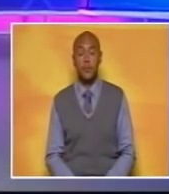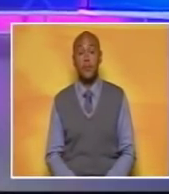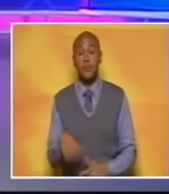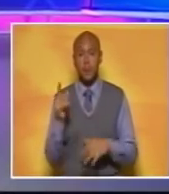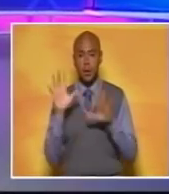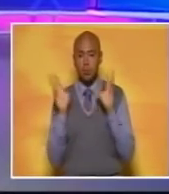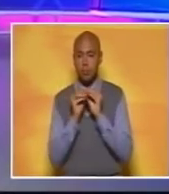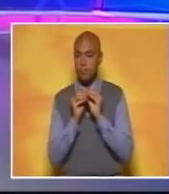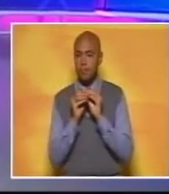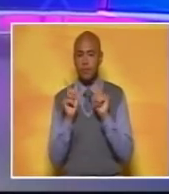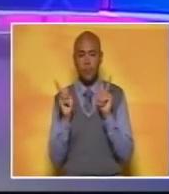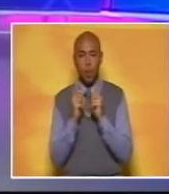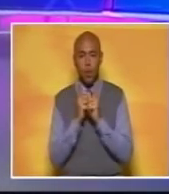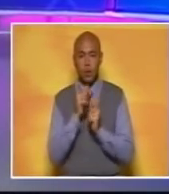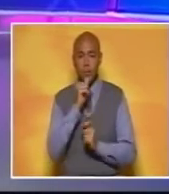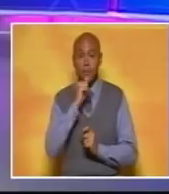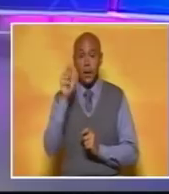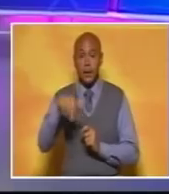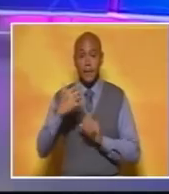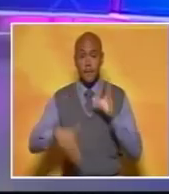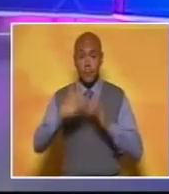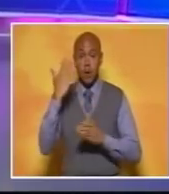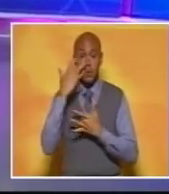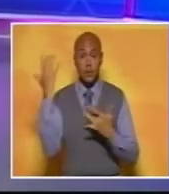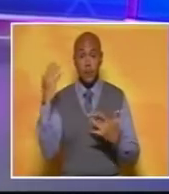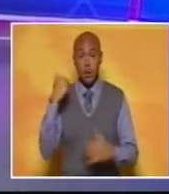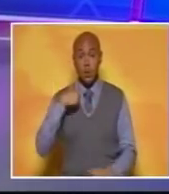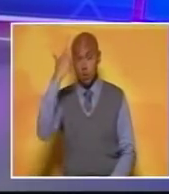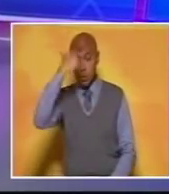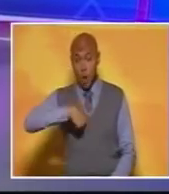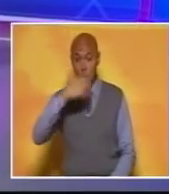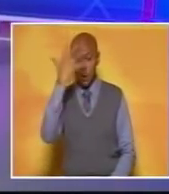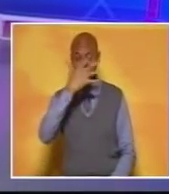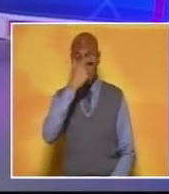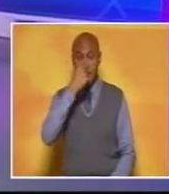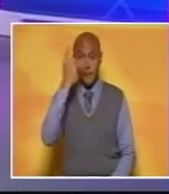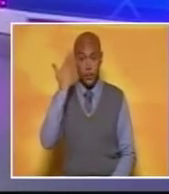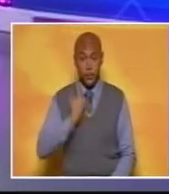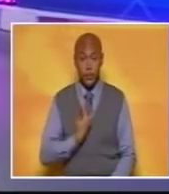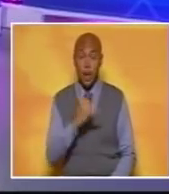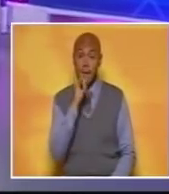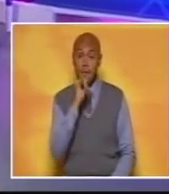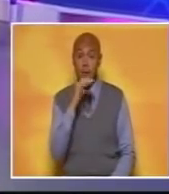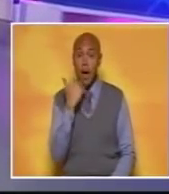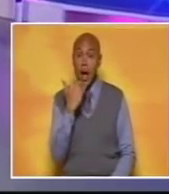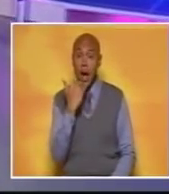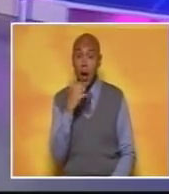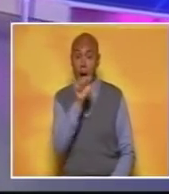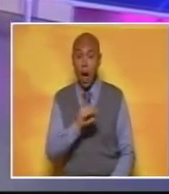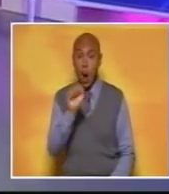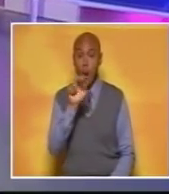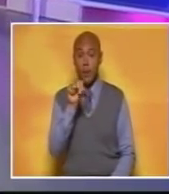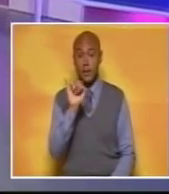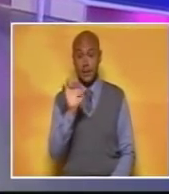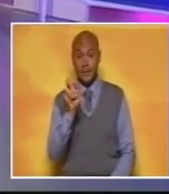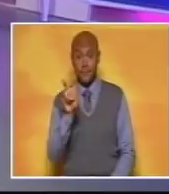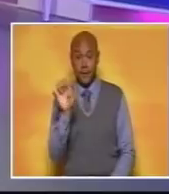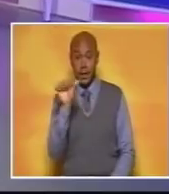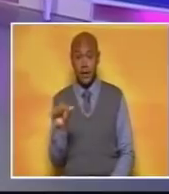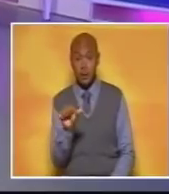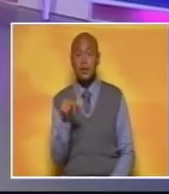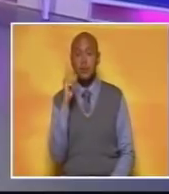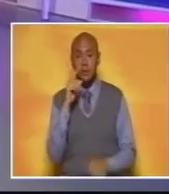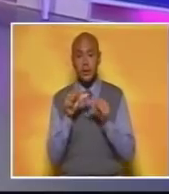Estas fueron todas las noticias en Estrenos y Estrellas, amigos. Yo soy Nieves Soteldo. Pueden dejarme sus comentarios en mi Instagram, @NievesSoteldo, y la invitación a que